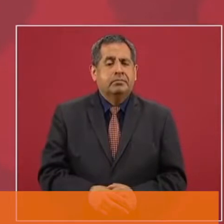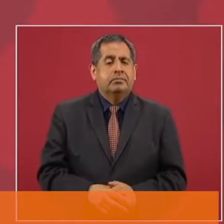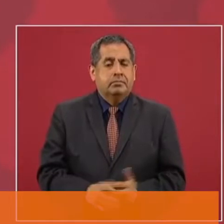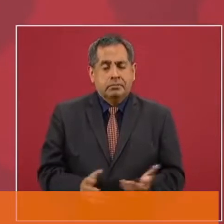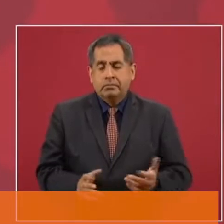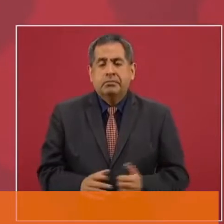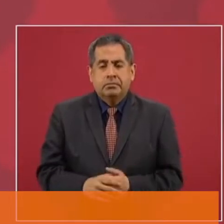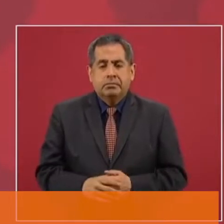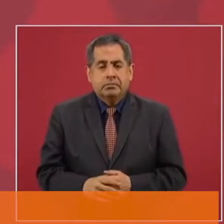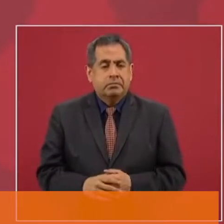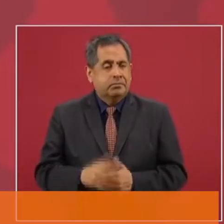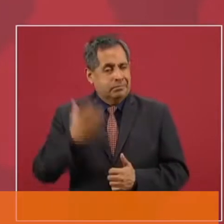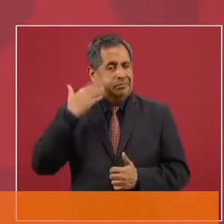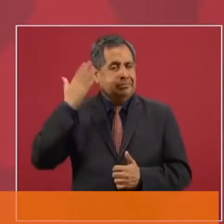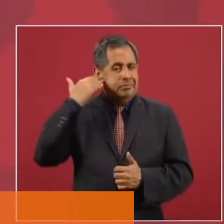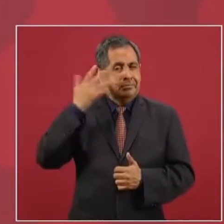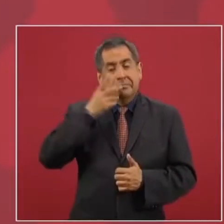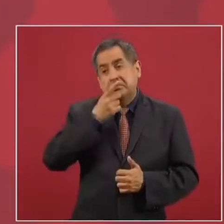Se llegó a decir